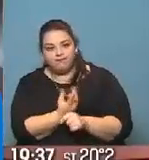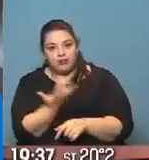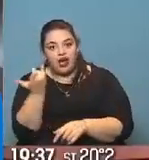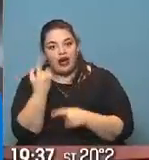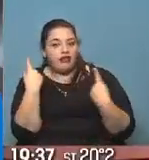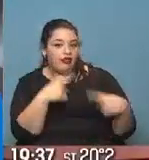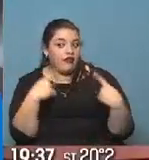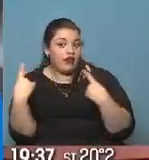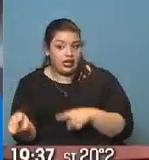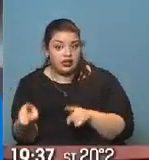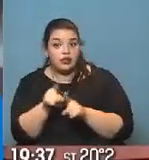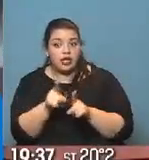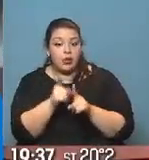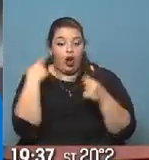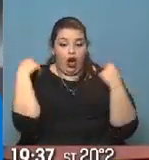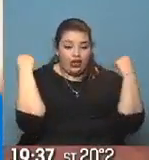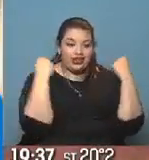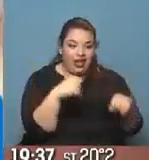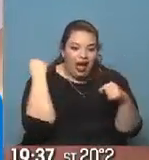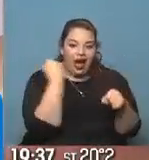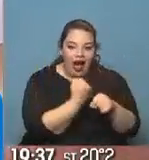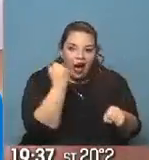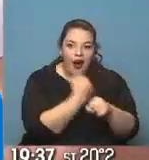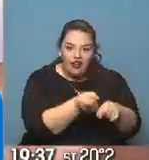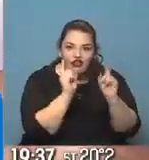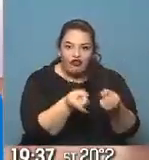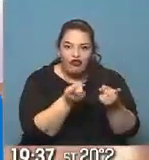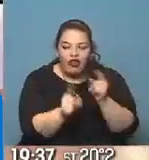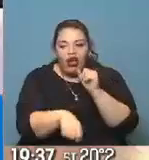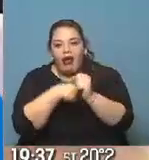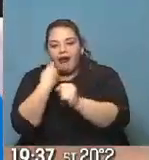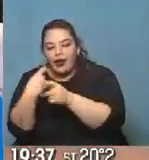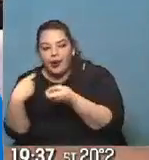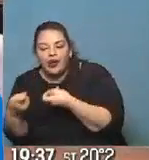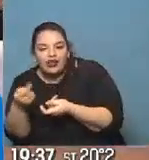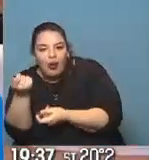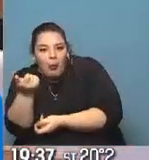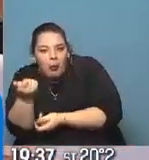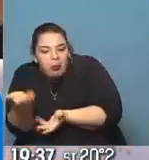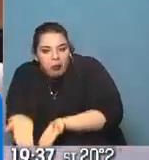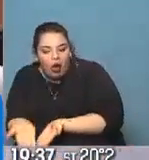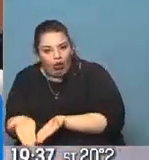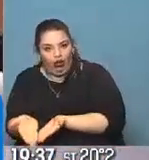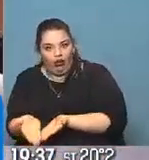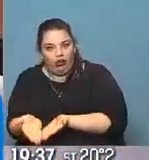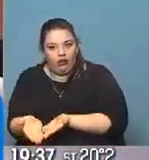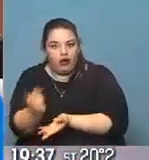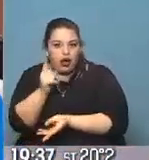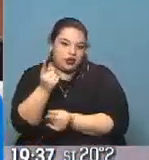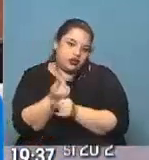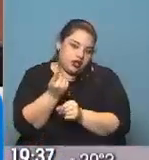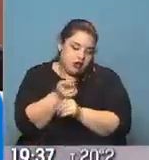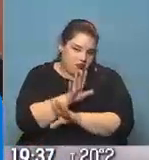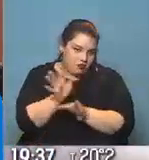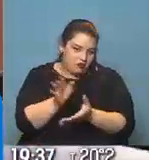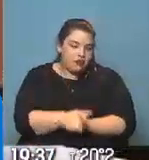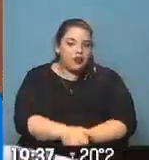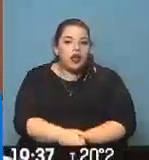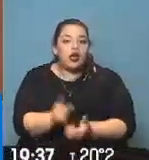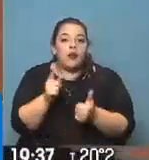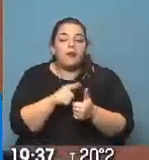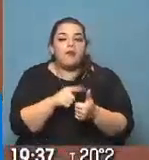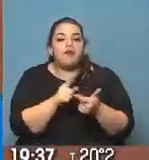enorme entre el haber de actividad y el haber de pasividad. Esto desde la praxis, desde la cuestión cotidiana. En